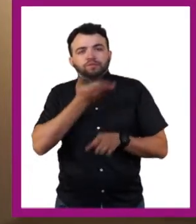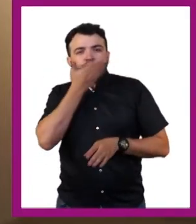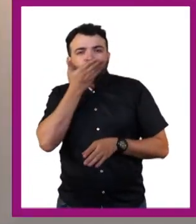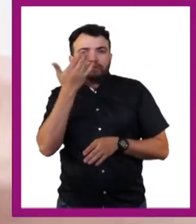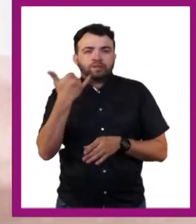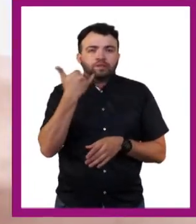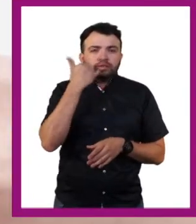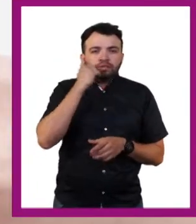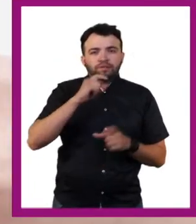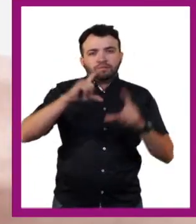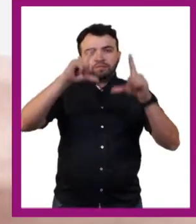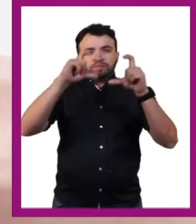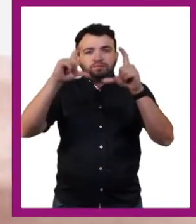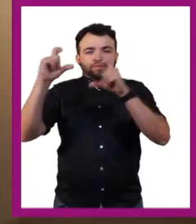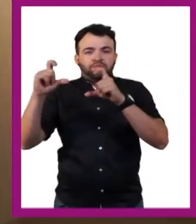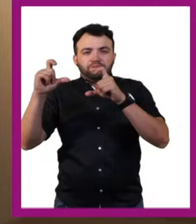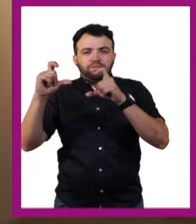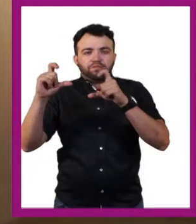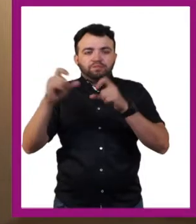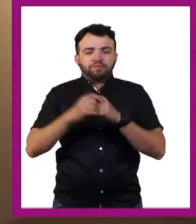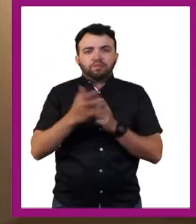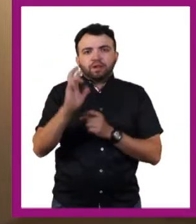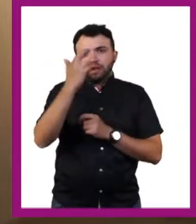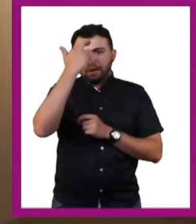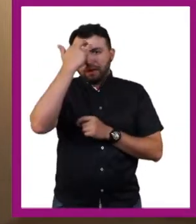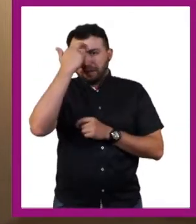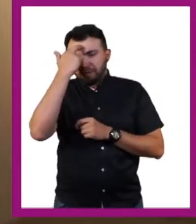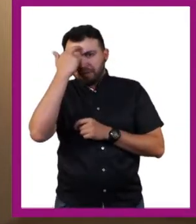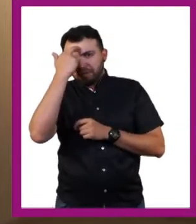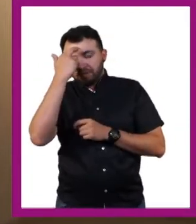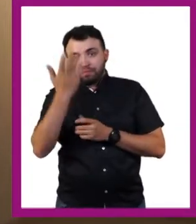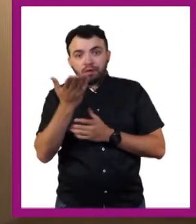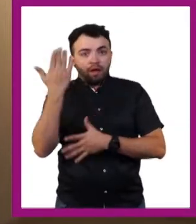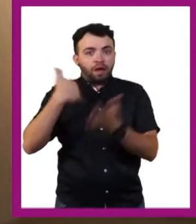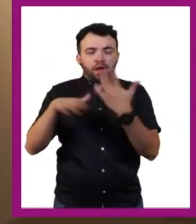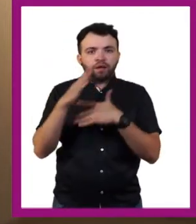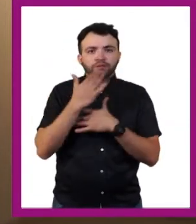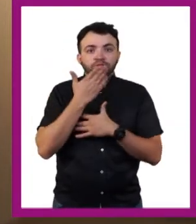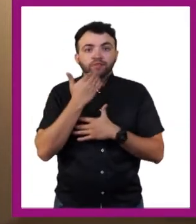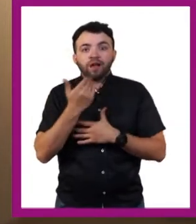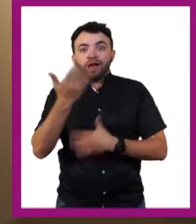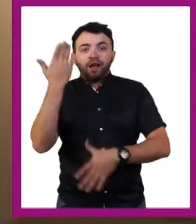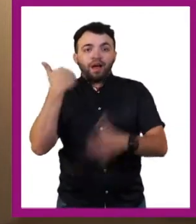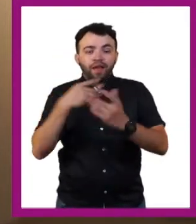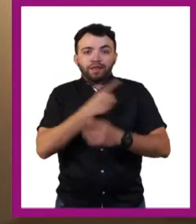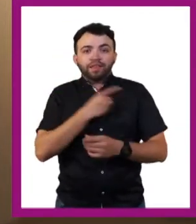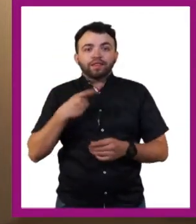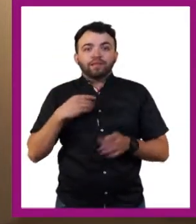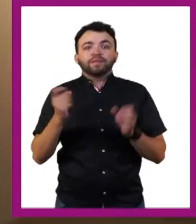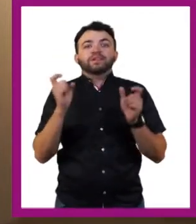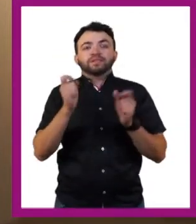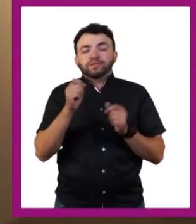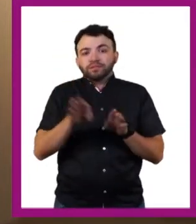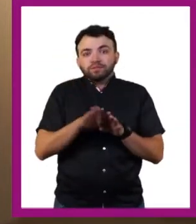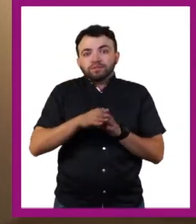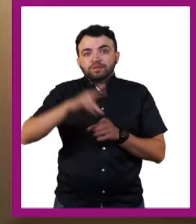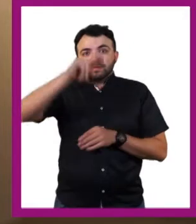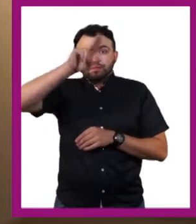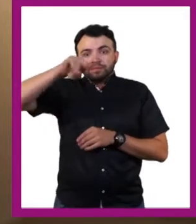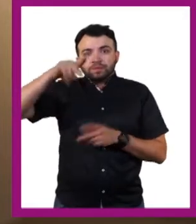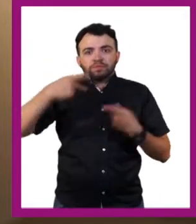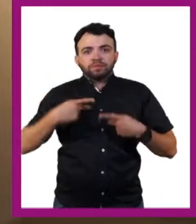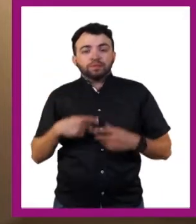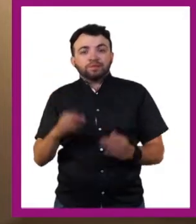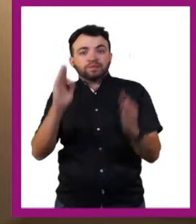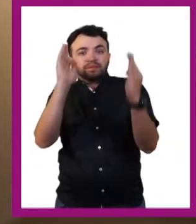fotos. Plasmar recuerdos en donde queramos, pero antes no era así. Antes tenías que posar frente a un pintor durante varias sesiones, y